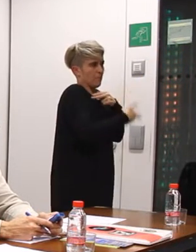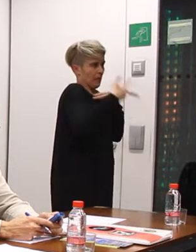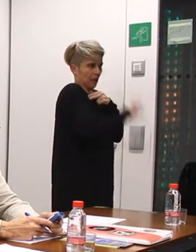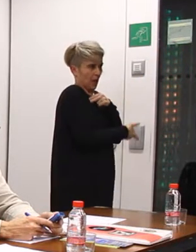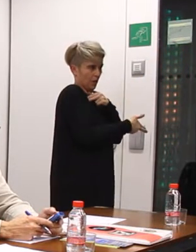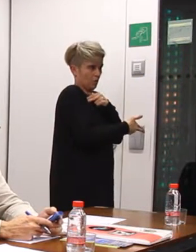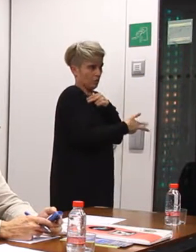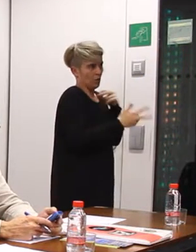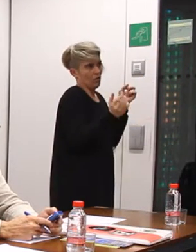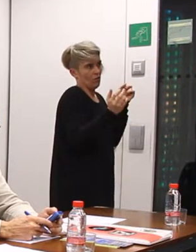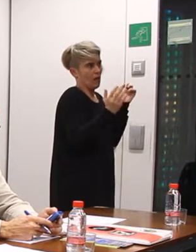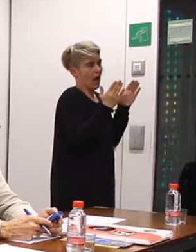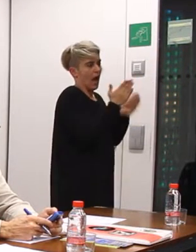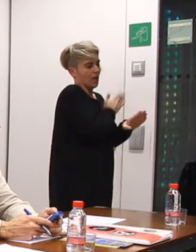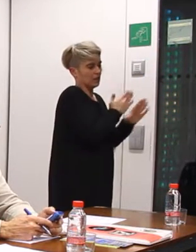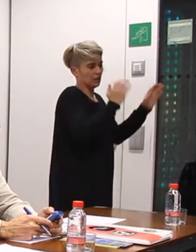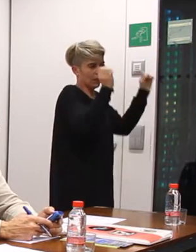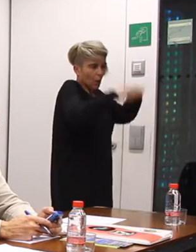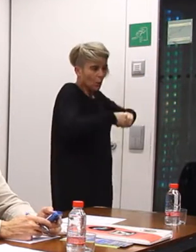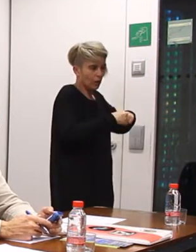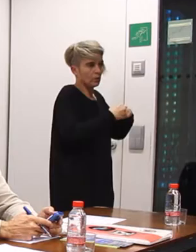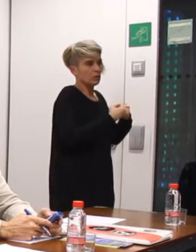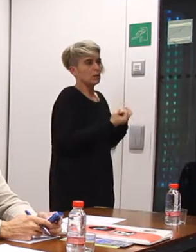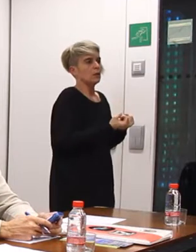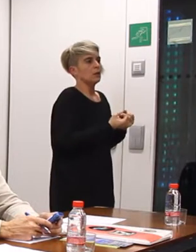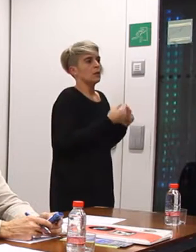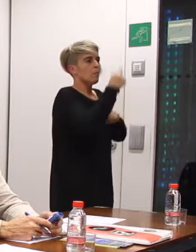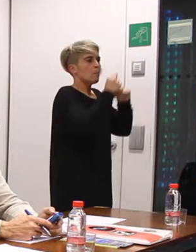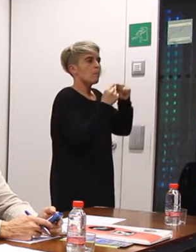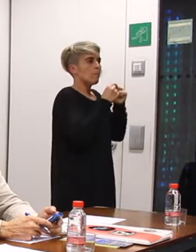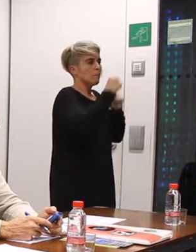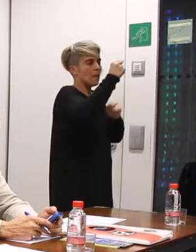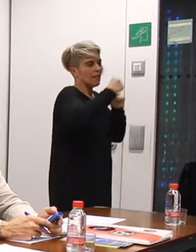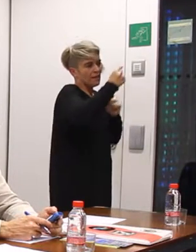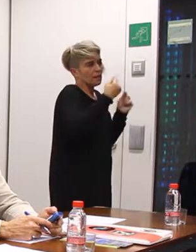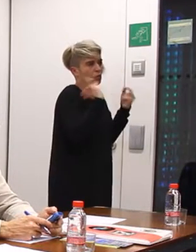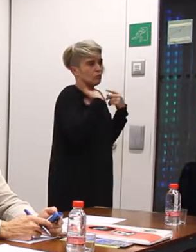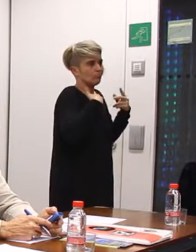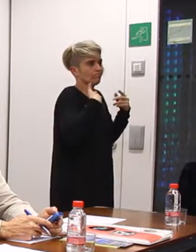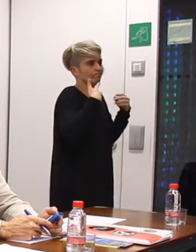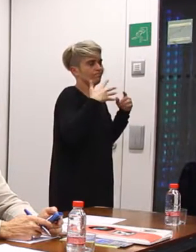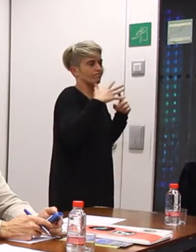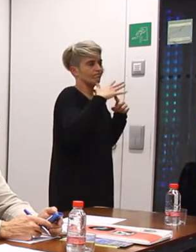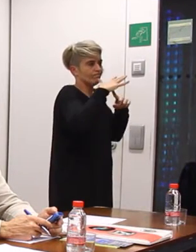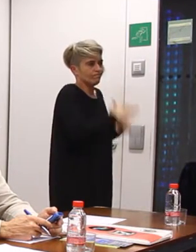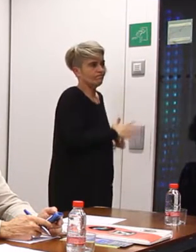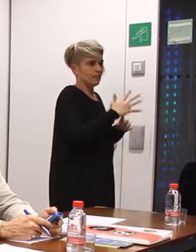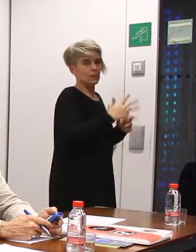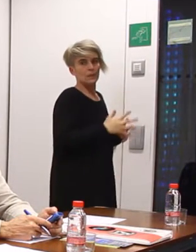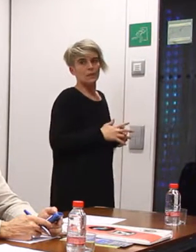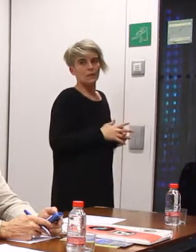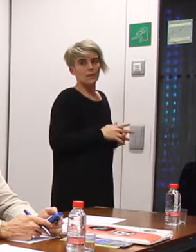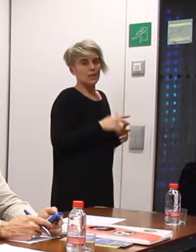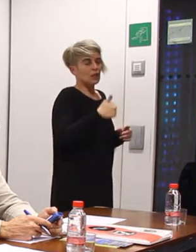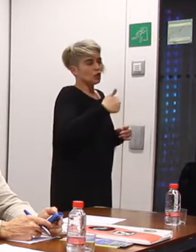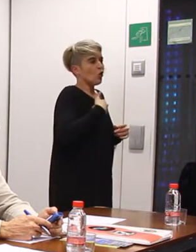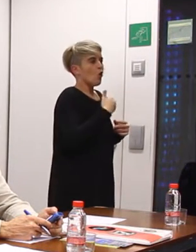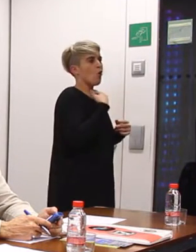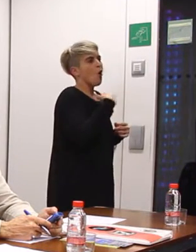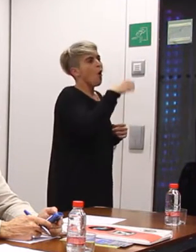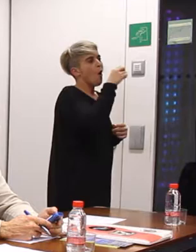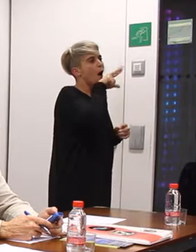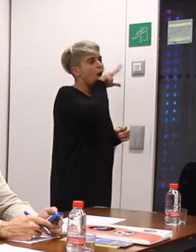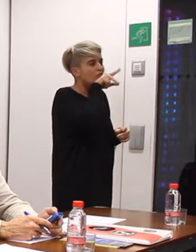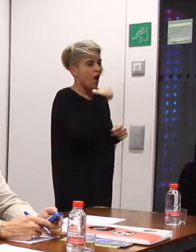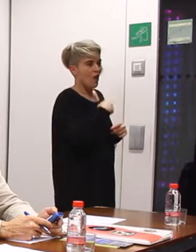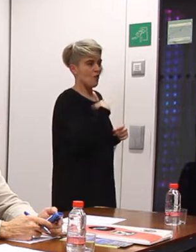¿no?, que está pivotando el Estado, es decir, aún en medidas que se quedan cortas. Yo lo voy a dejar ahí porque creo que no habéis venido a oírme a mí, yo soy la